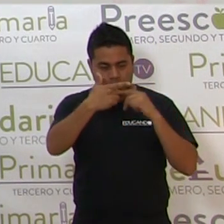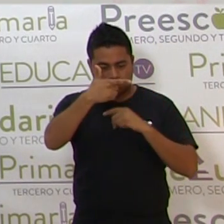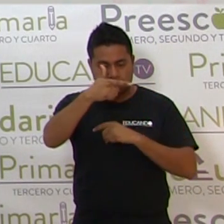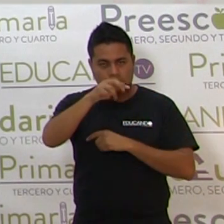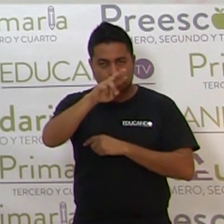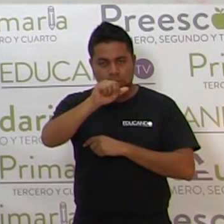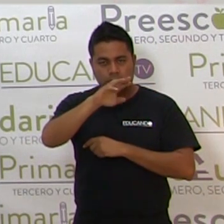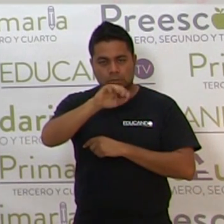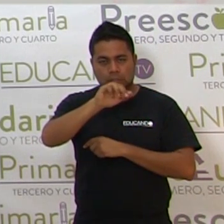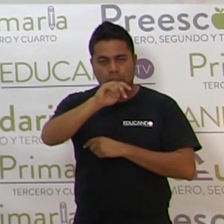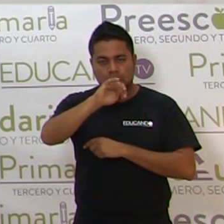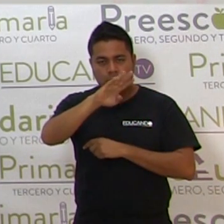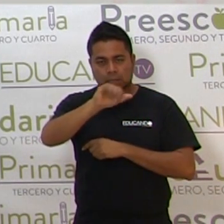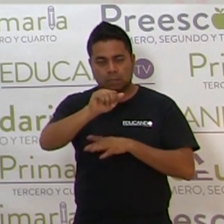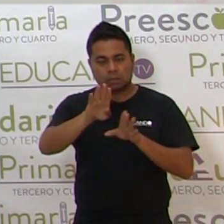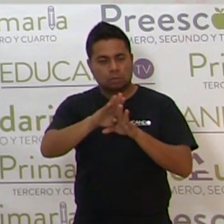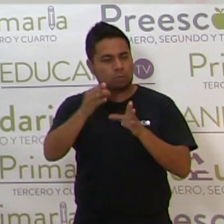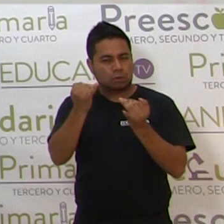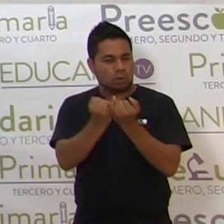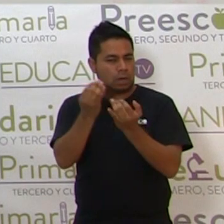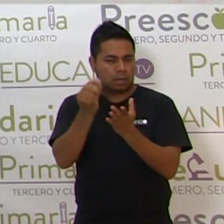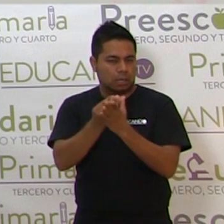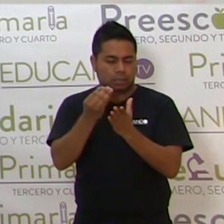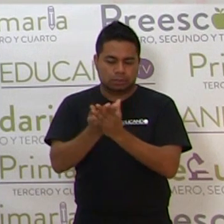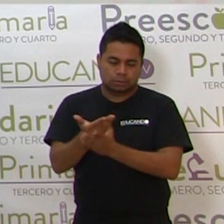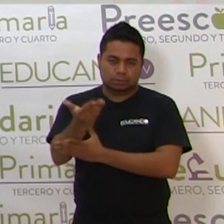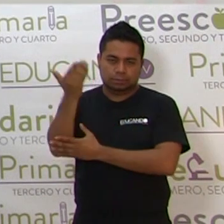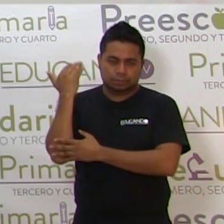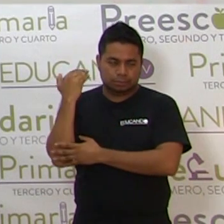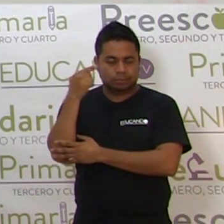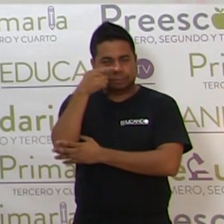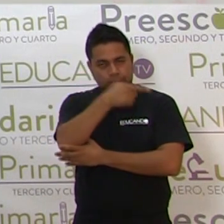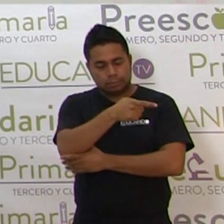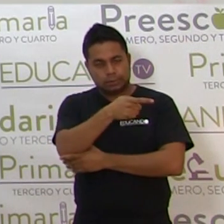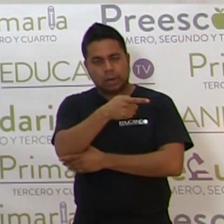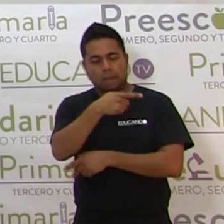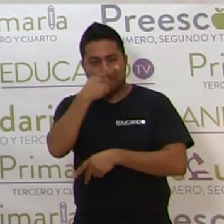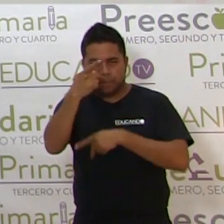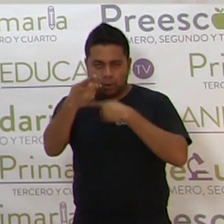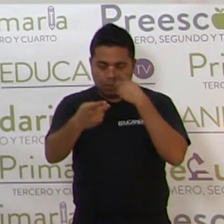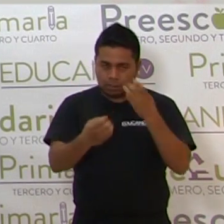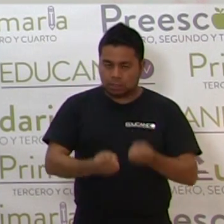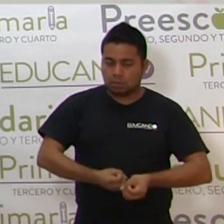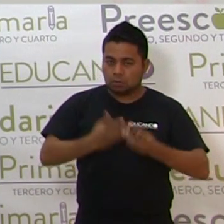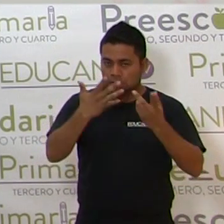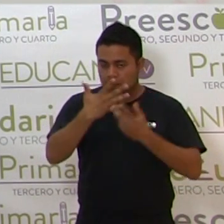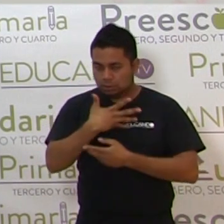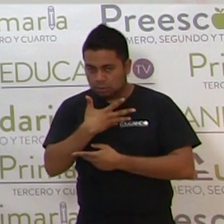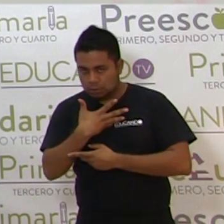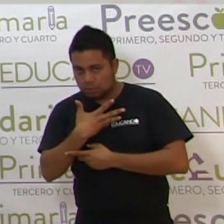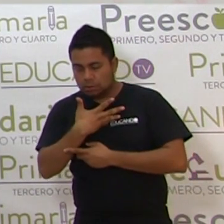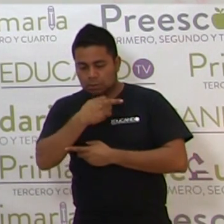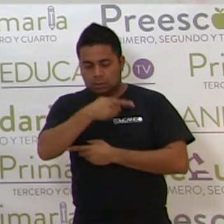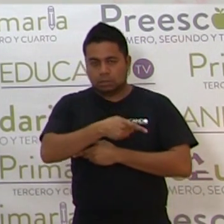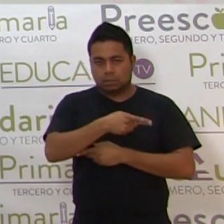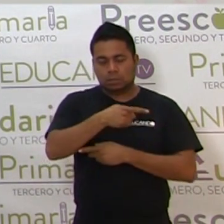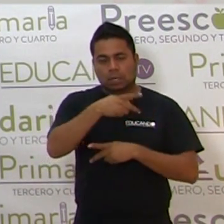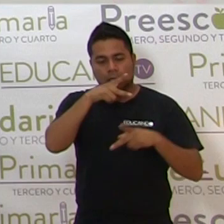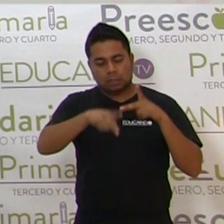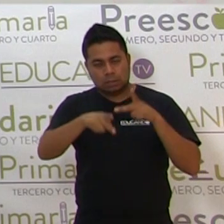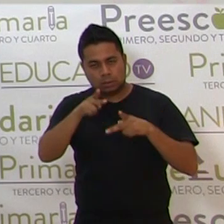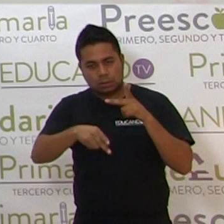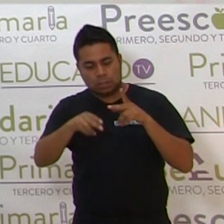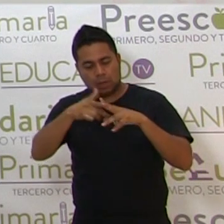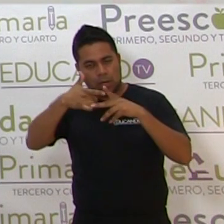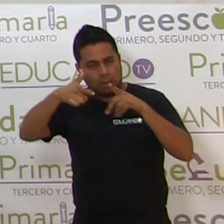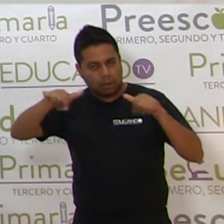vimos en la sesión anterior. ¿Cuántas sílabas poéticas y cuántas sílabas gramaticales tenemos